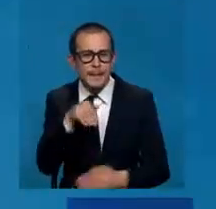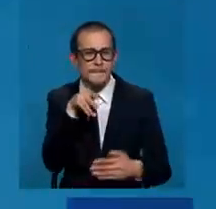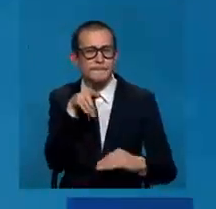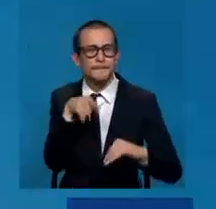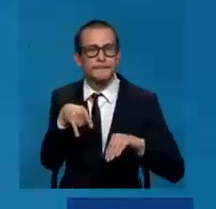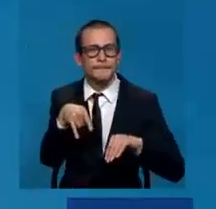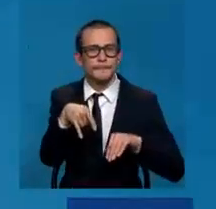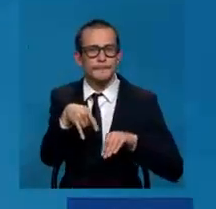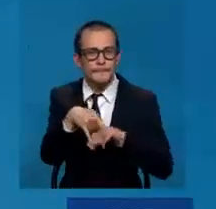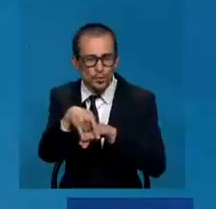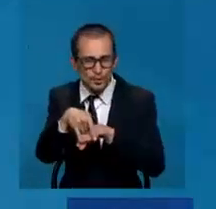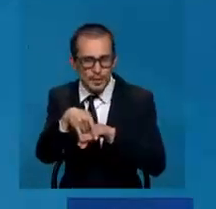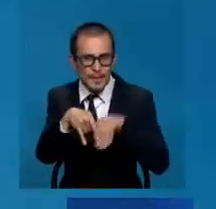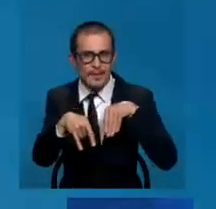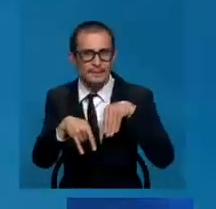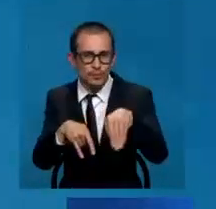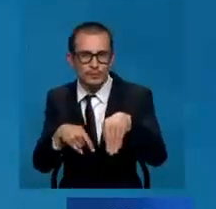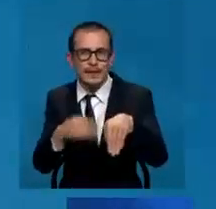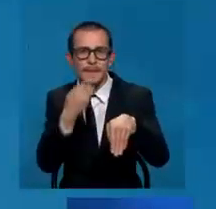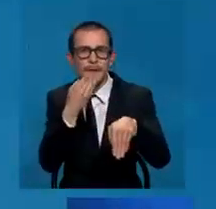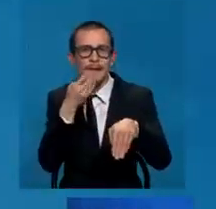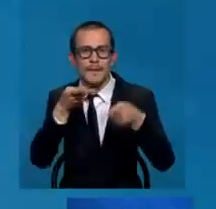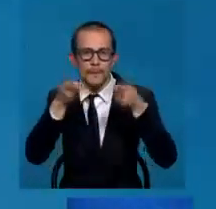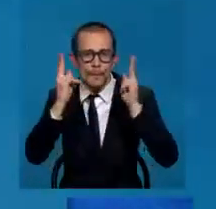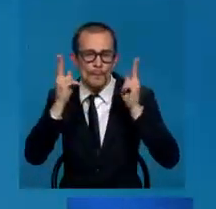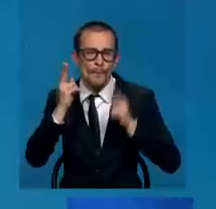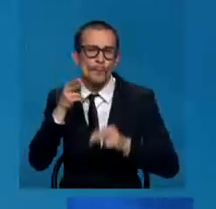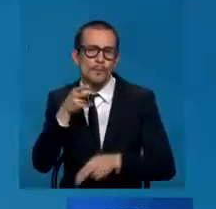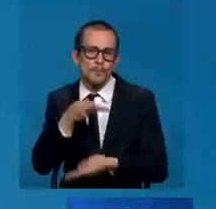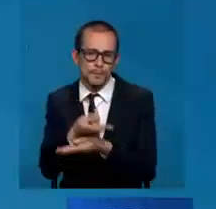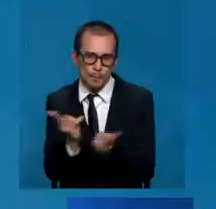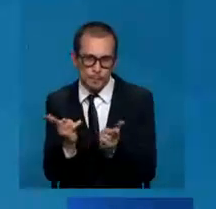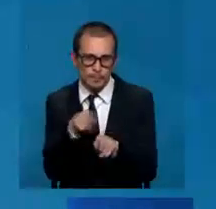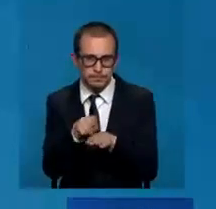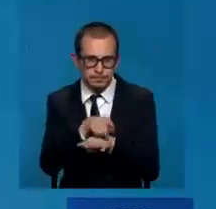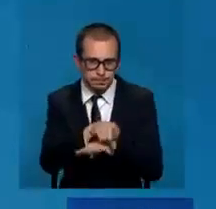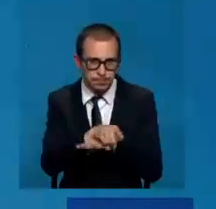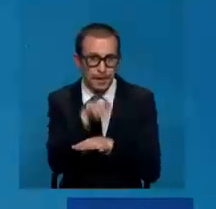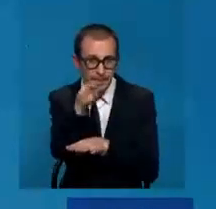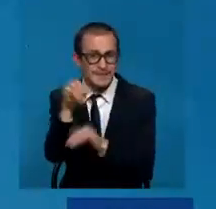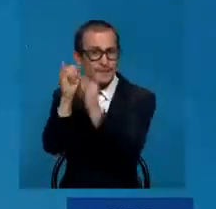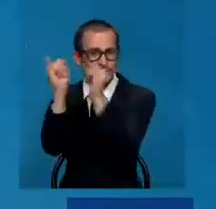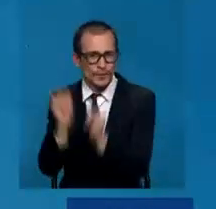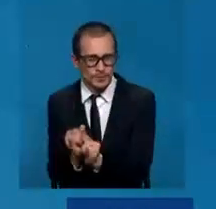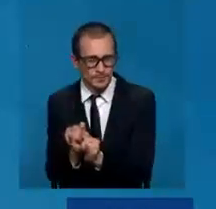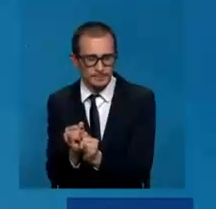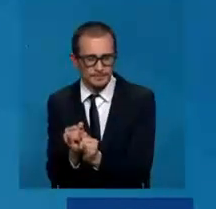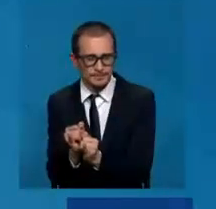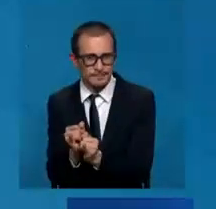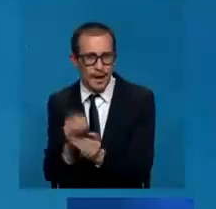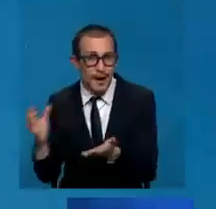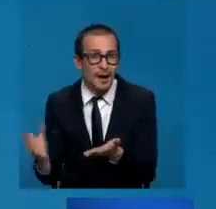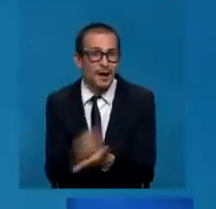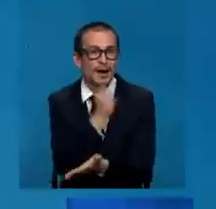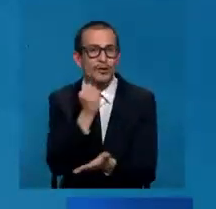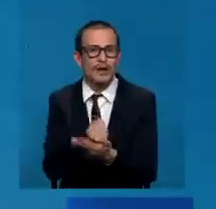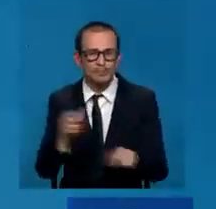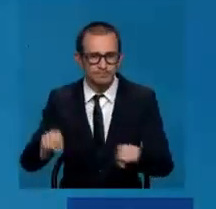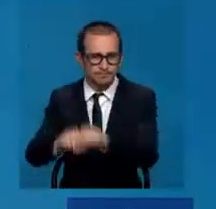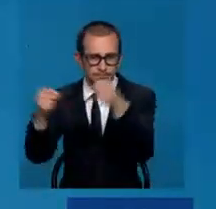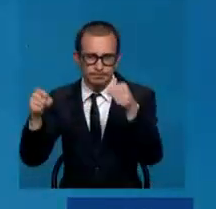terminales y buses del sistema de transporte público. De esa forma, han logrado